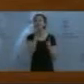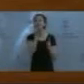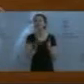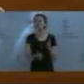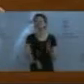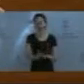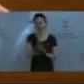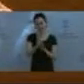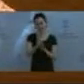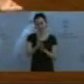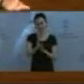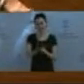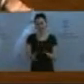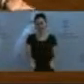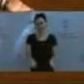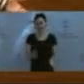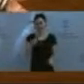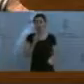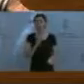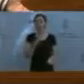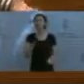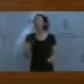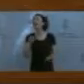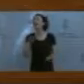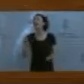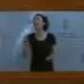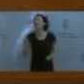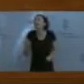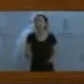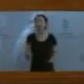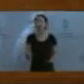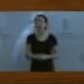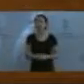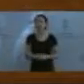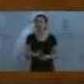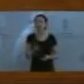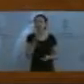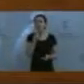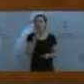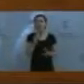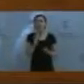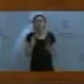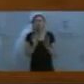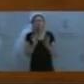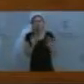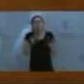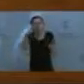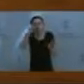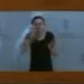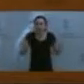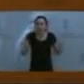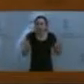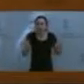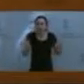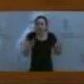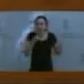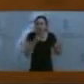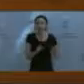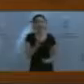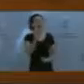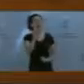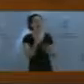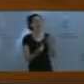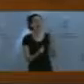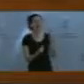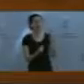persistía. Y ustedes no sé dónde estaban, también en el Gobierno, pero no saltaban el error, señor Llamazares, no saltaban el error,